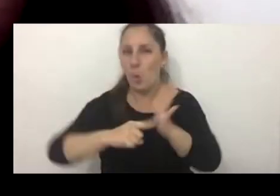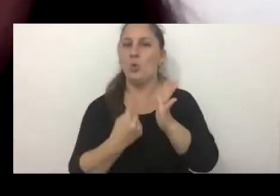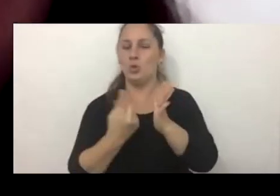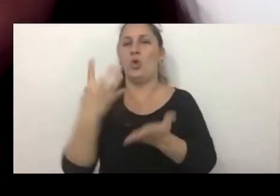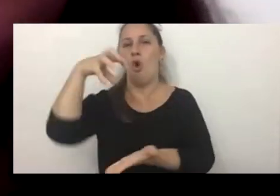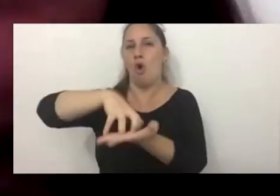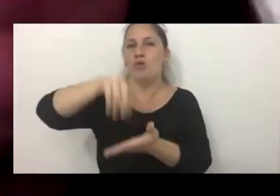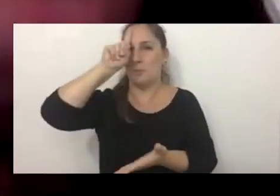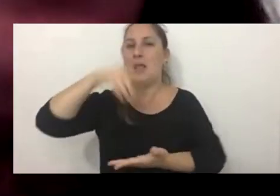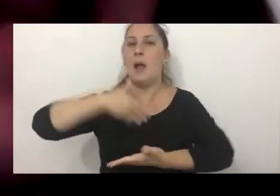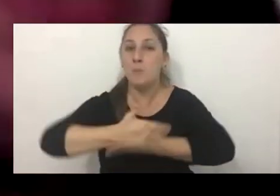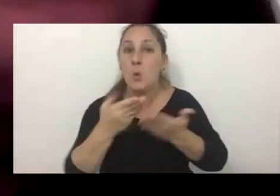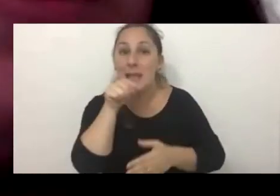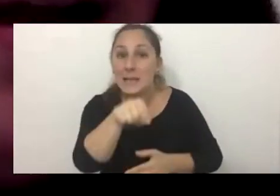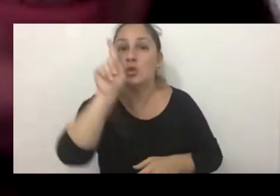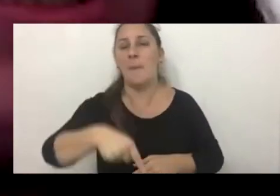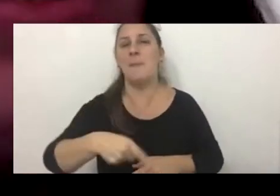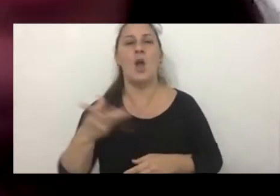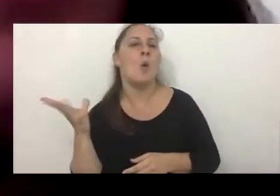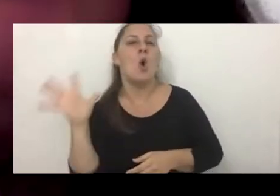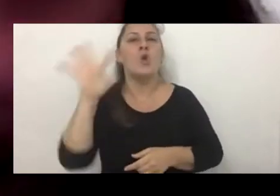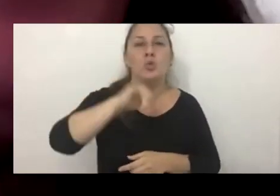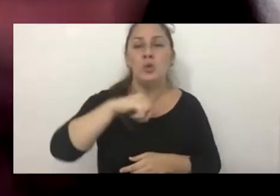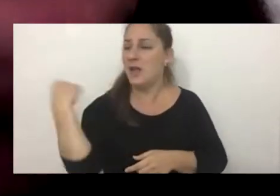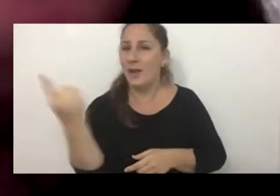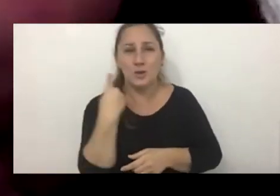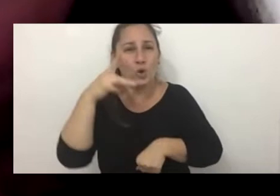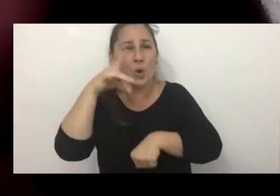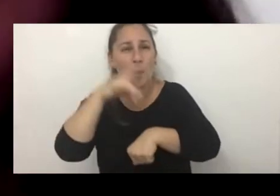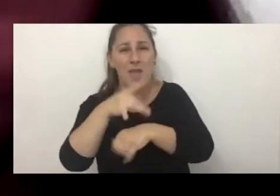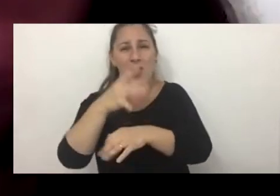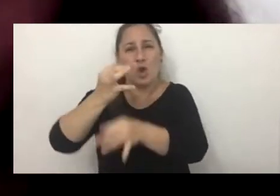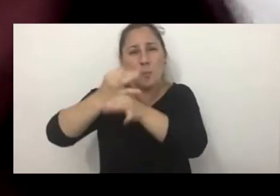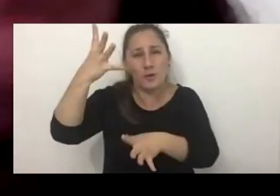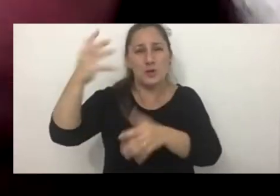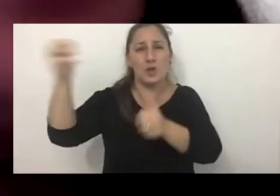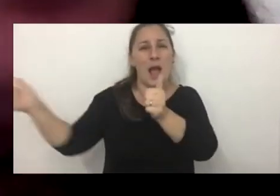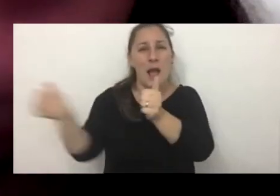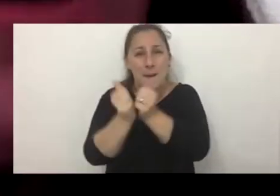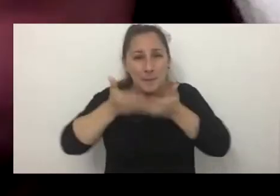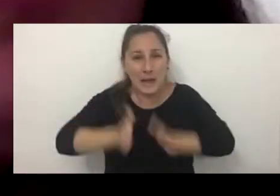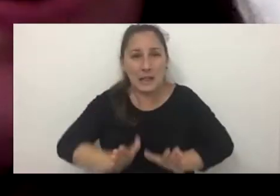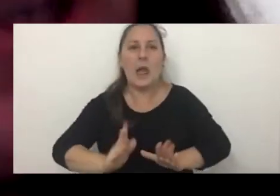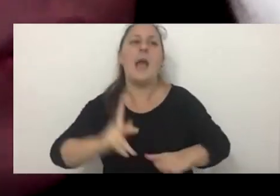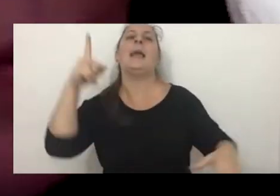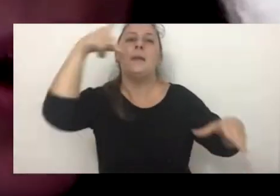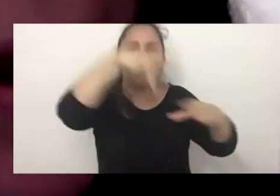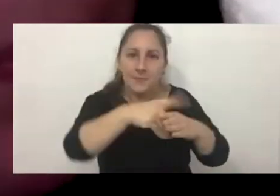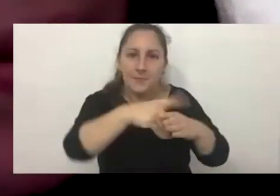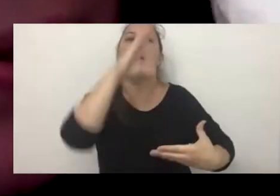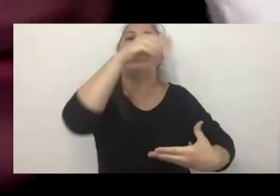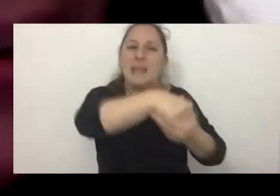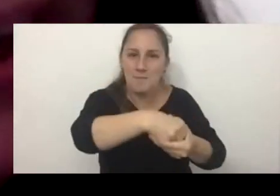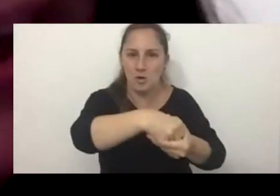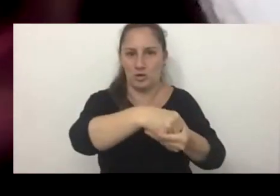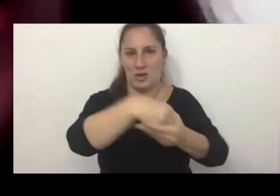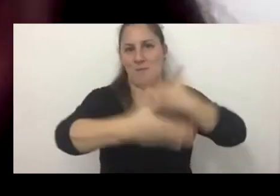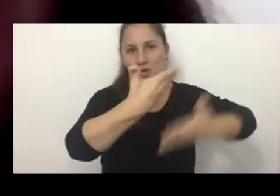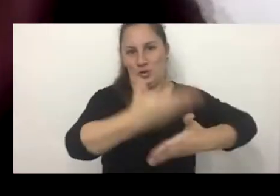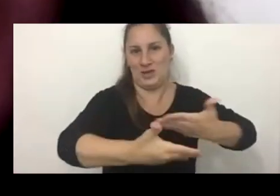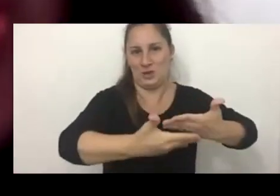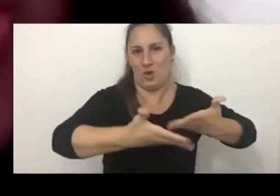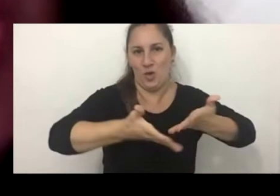lado, la guardia la cobras lo mismo. Pues en el ámbito público muchas veces lo que se juega es el girocama. Yo